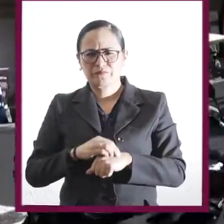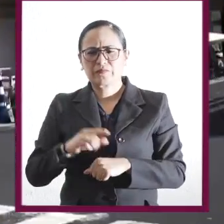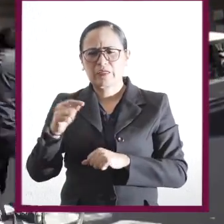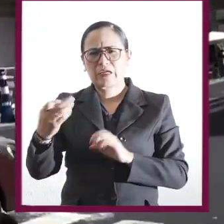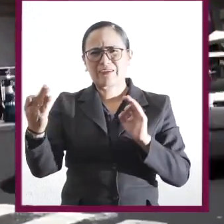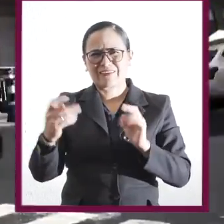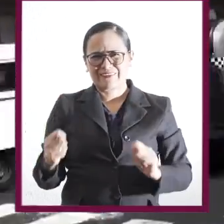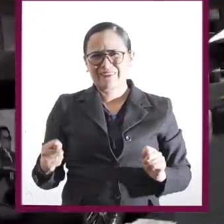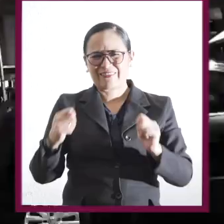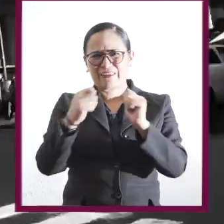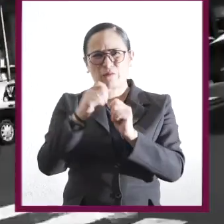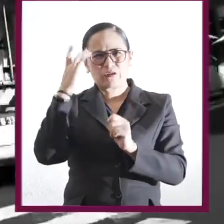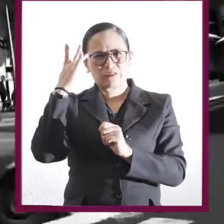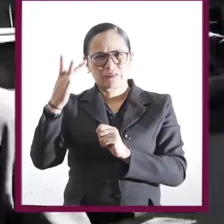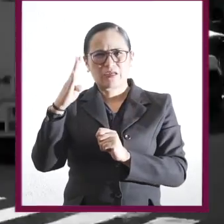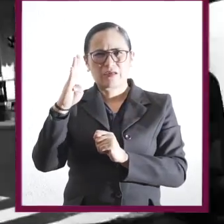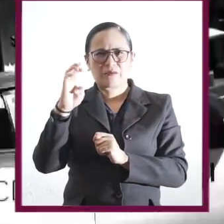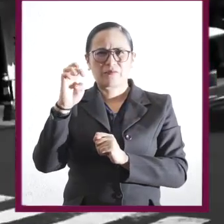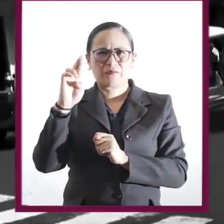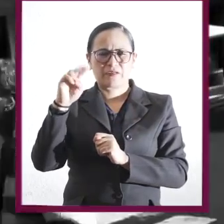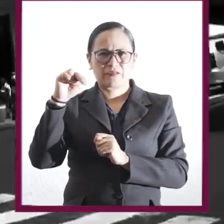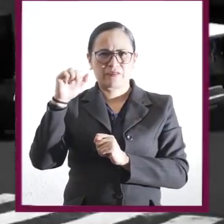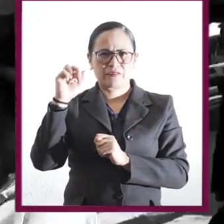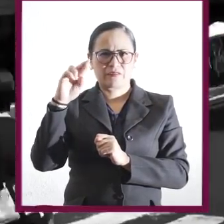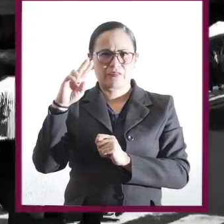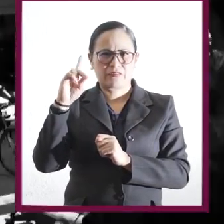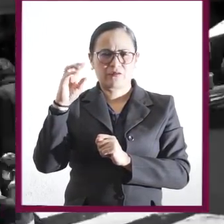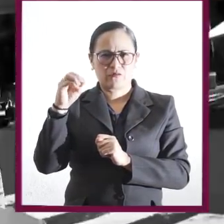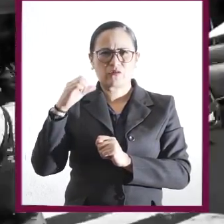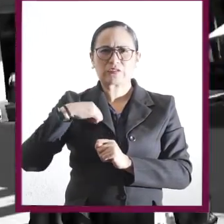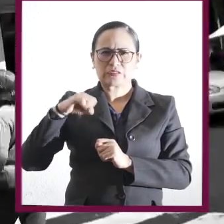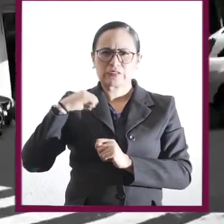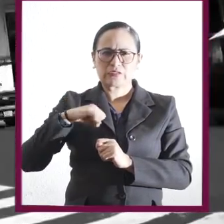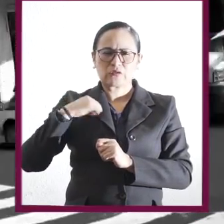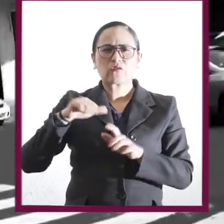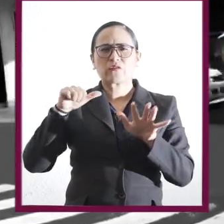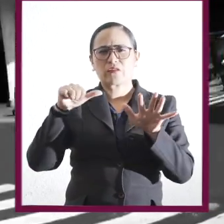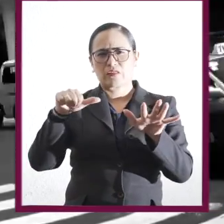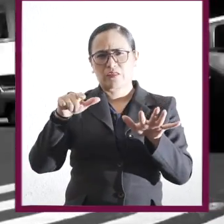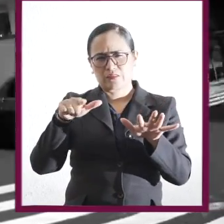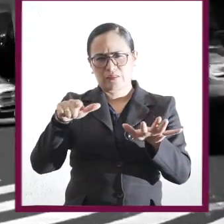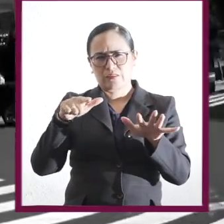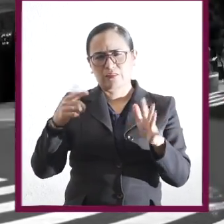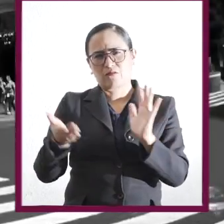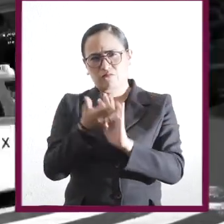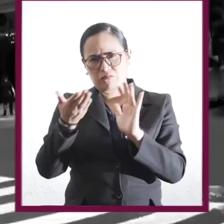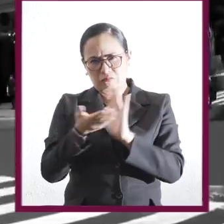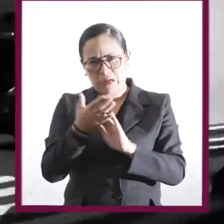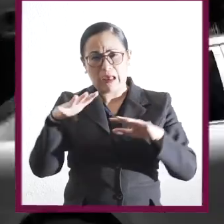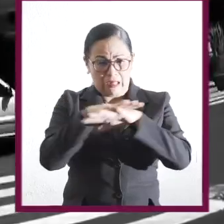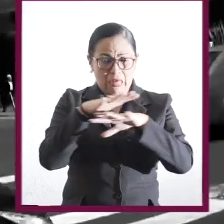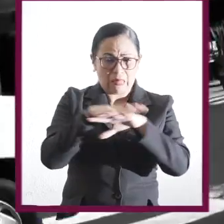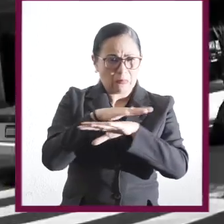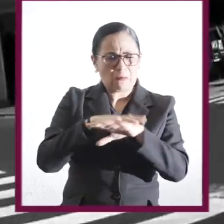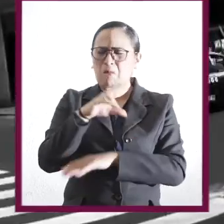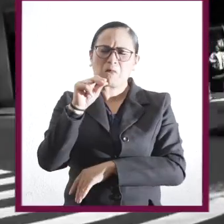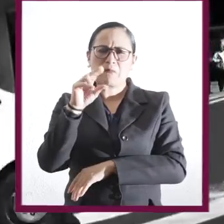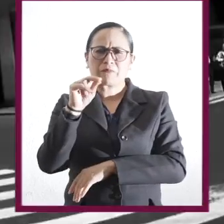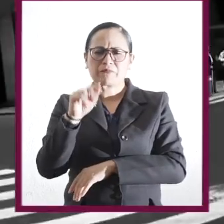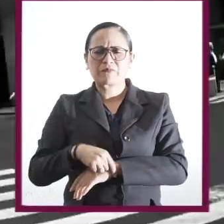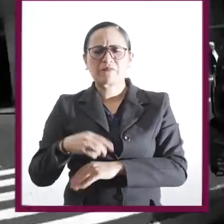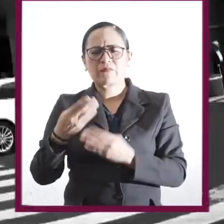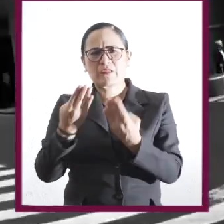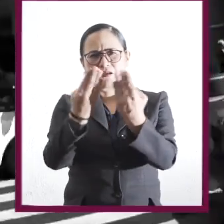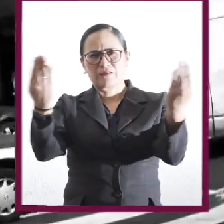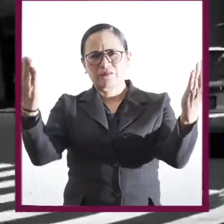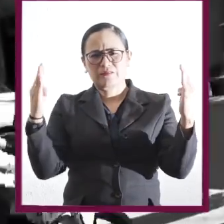En la acera opuesta sobrevive el Templo de San Bernardo, cuya construcción se remonta al siglo XVII y que no escapó a los grandes